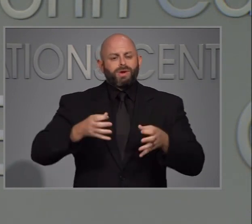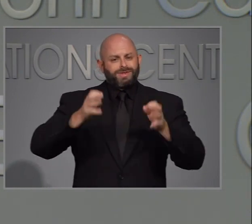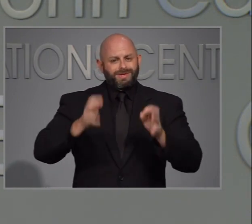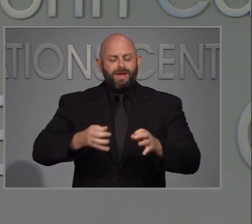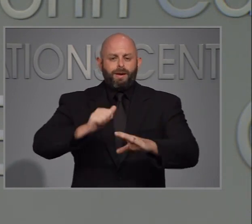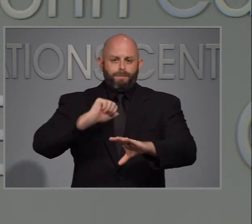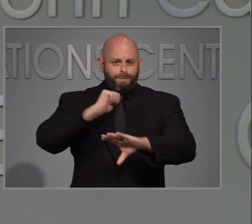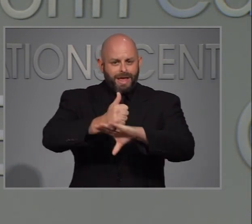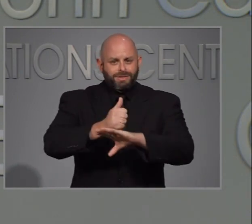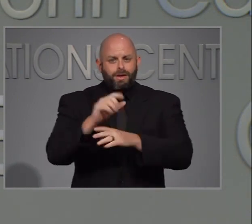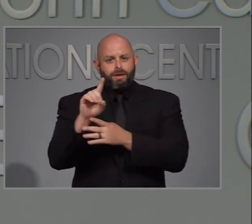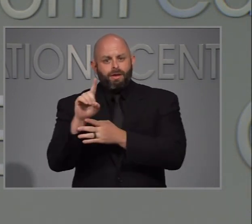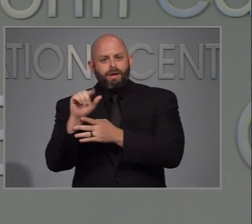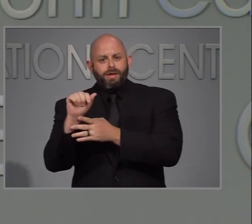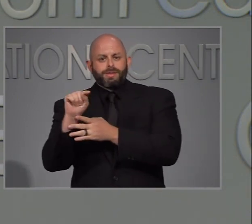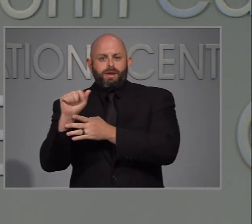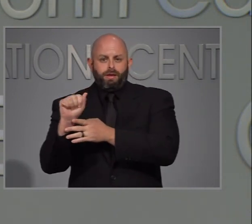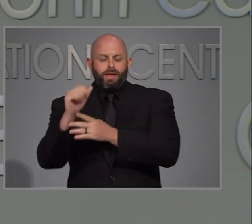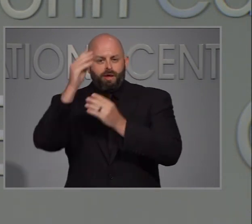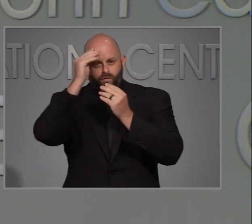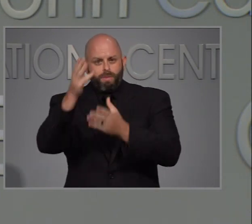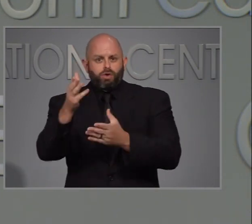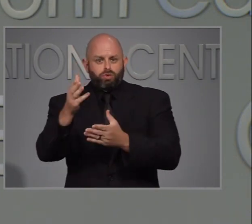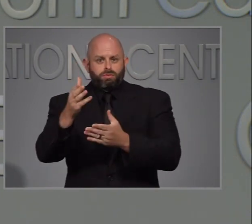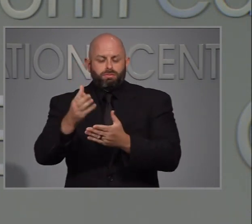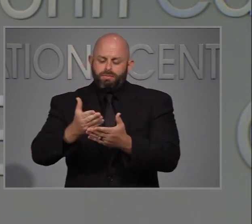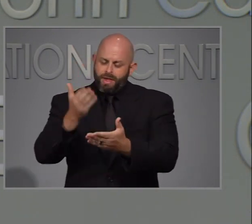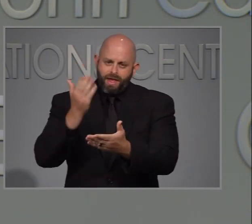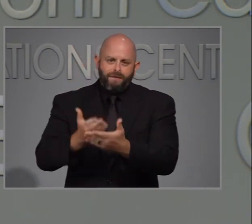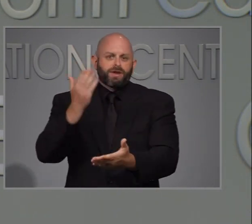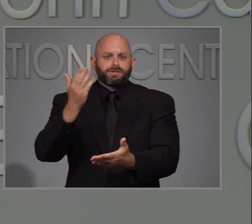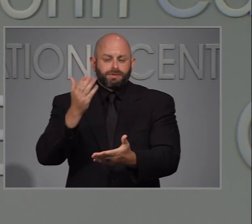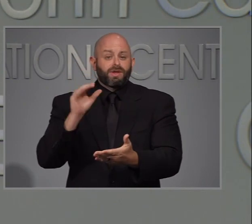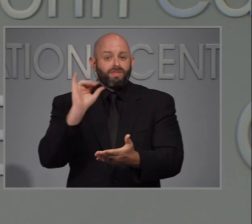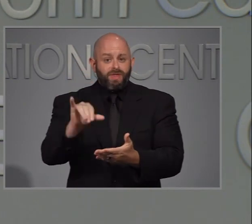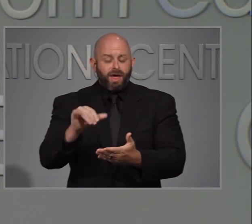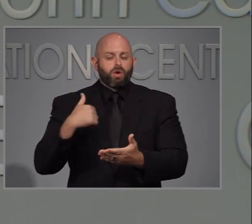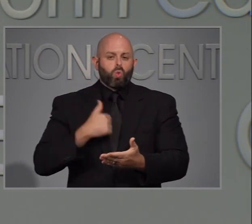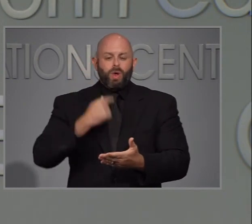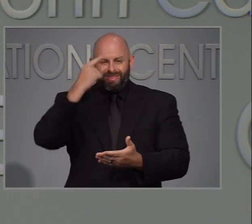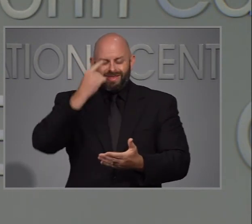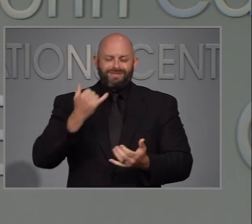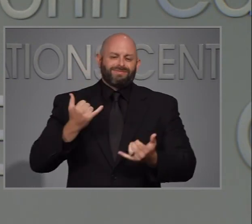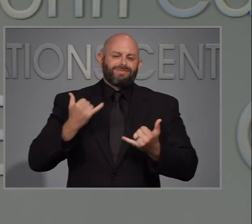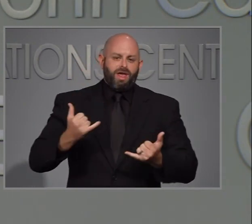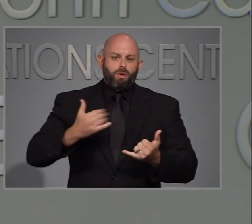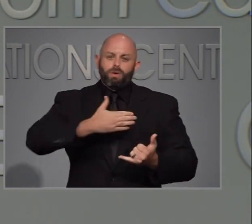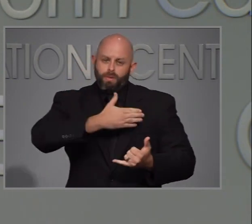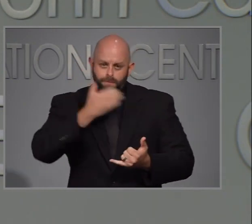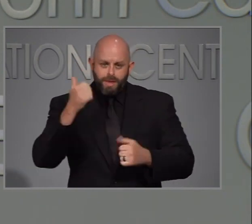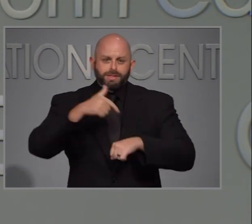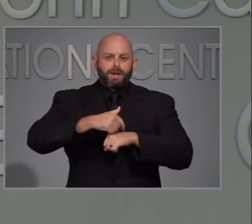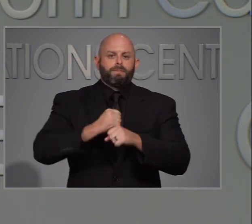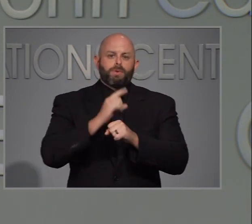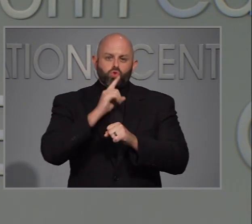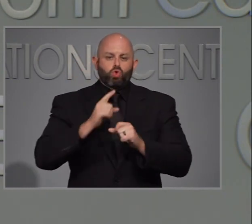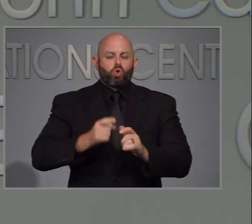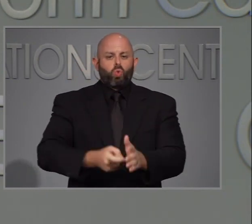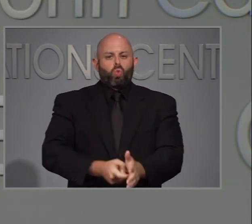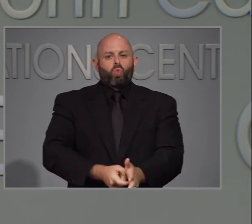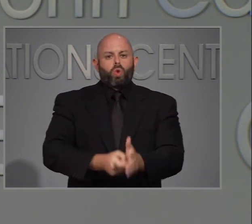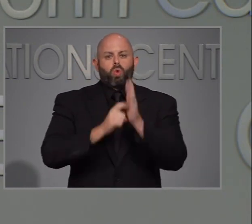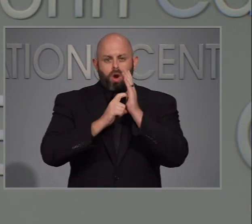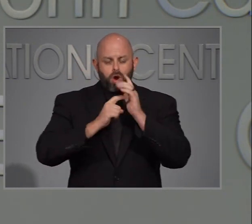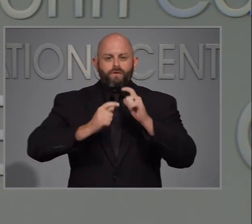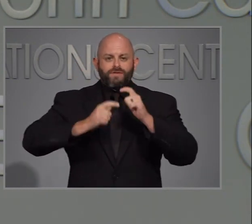las decisiones basándonos en los datos. Con esta evidencia abrumadora, creemos que ya es el momento en